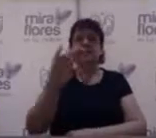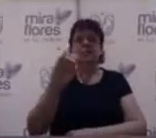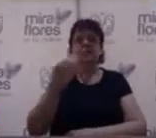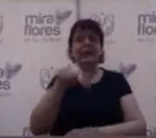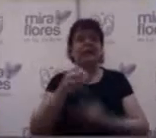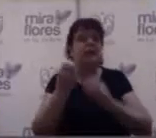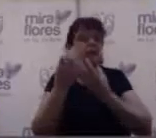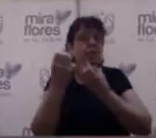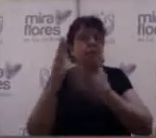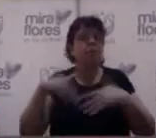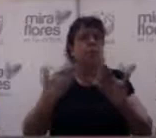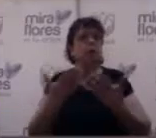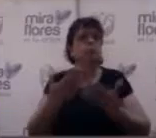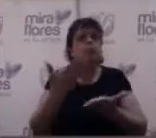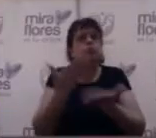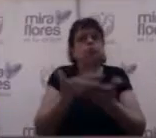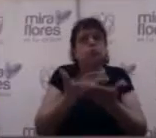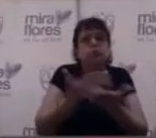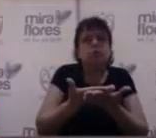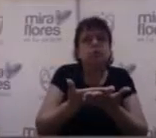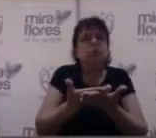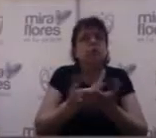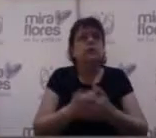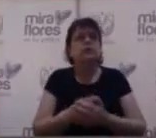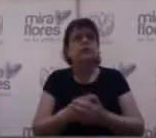podemos corroborar, si me permiten,